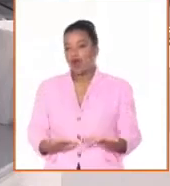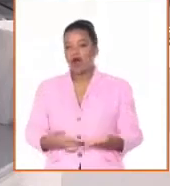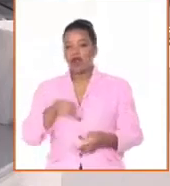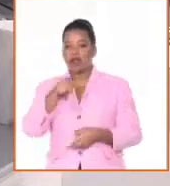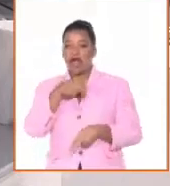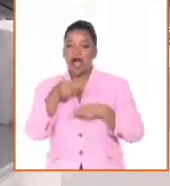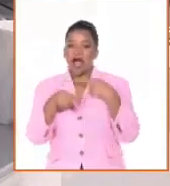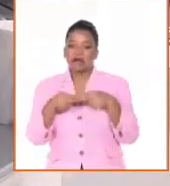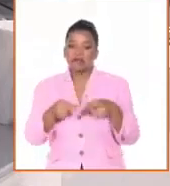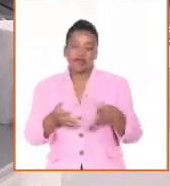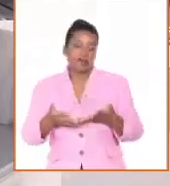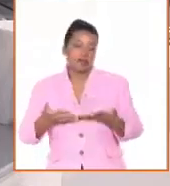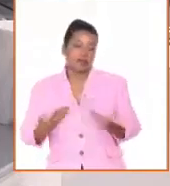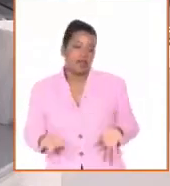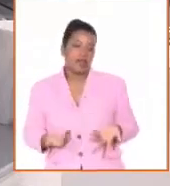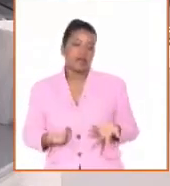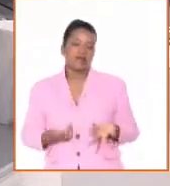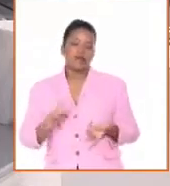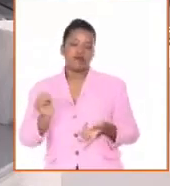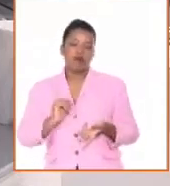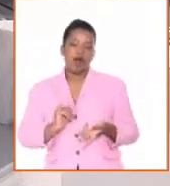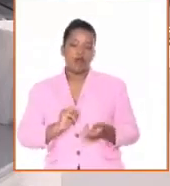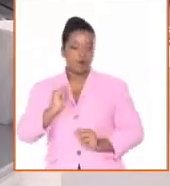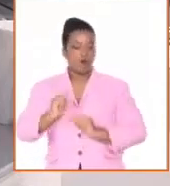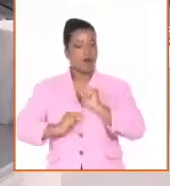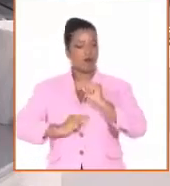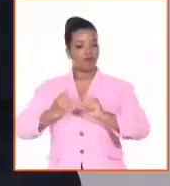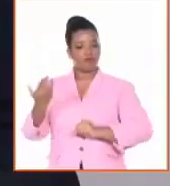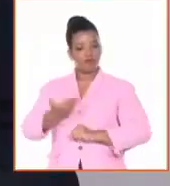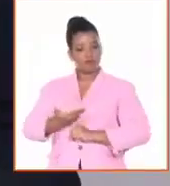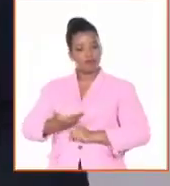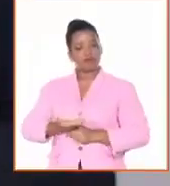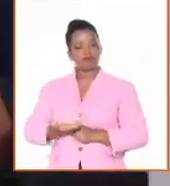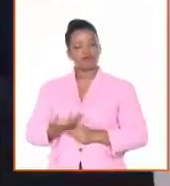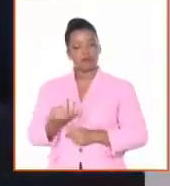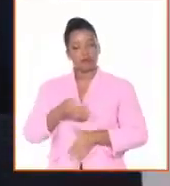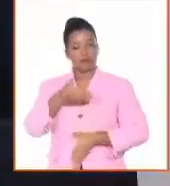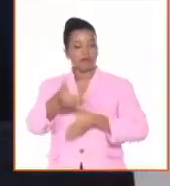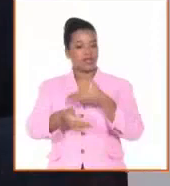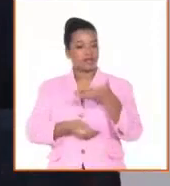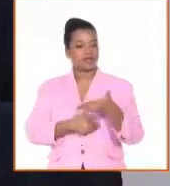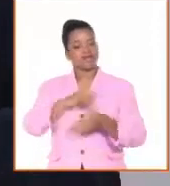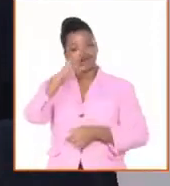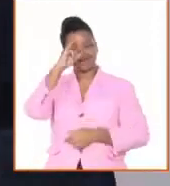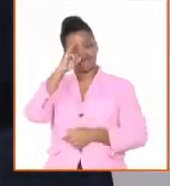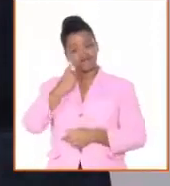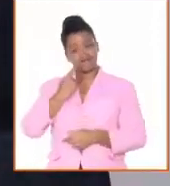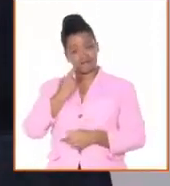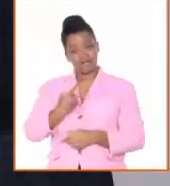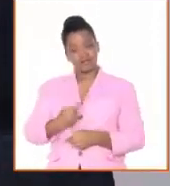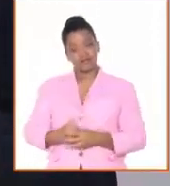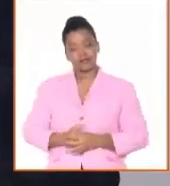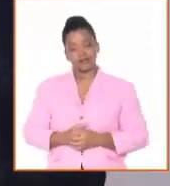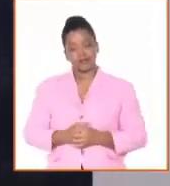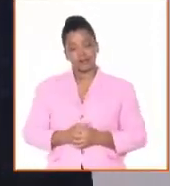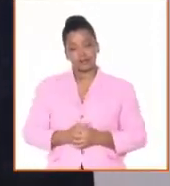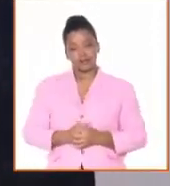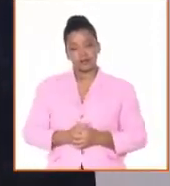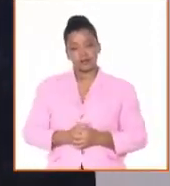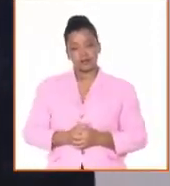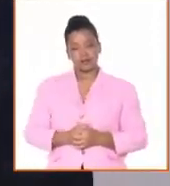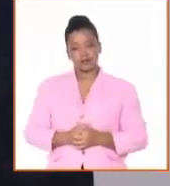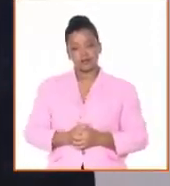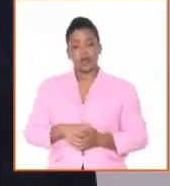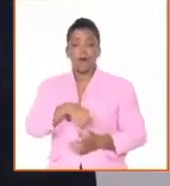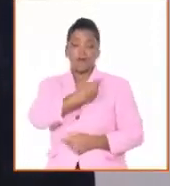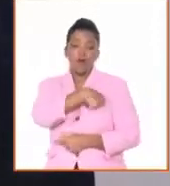poder agilizar los procesos Y hacerlo más expeditos para la población Sí mira evidentemente o sea toda la las opiniones